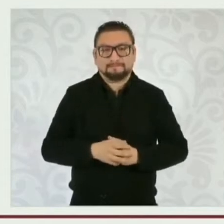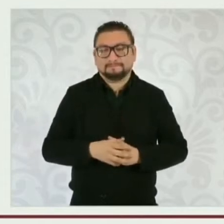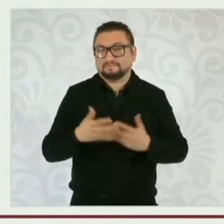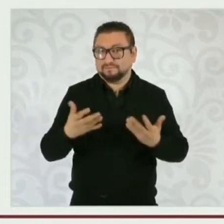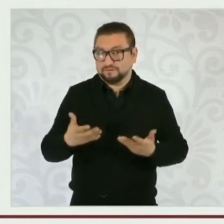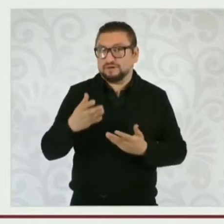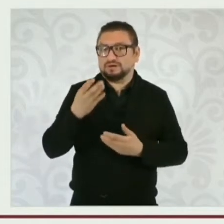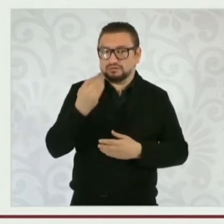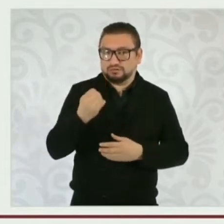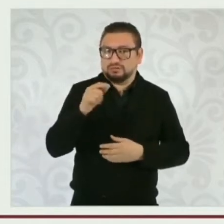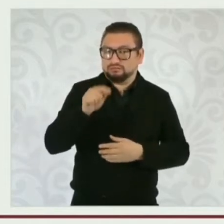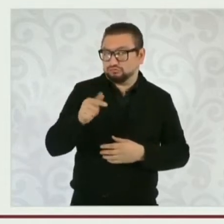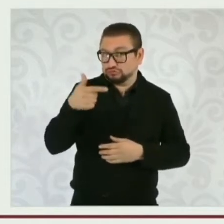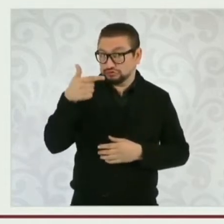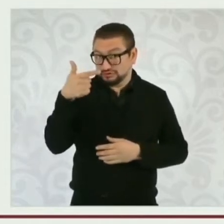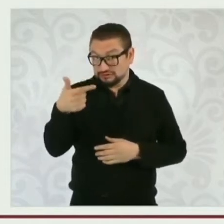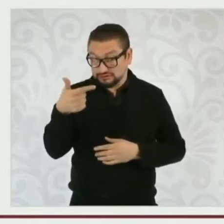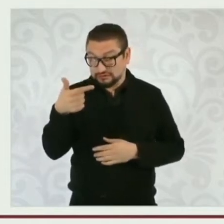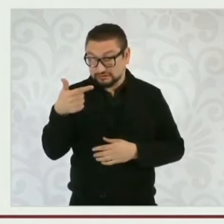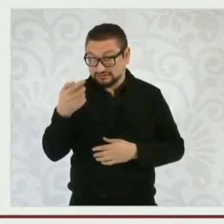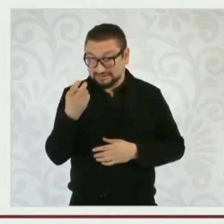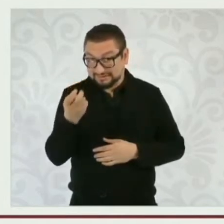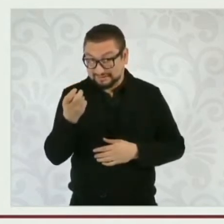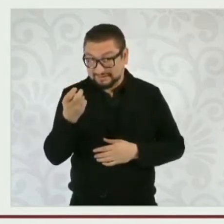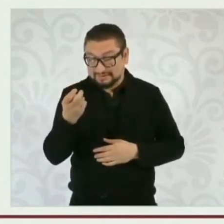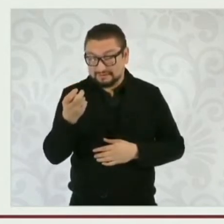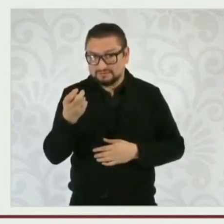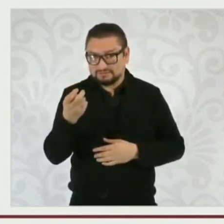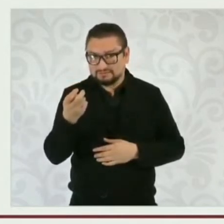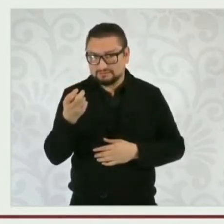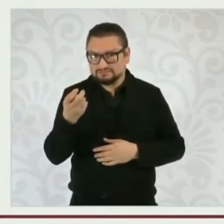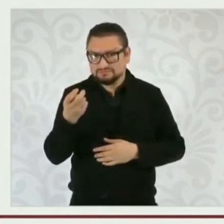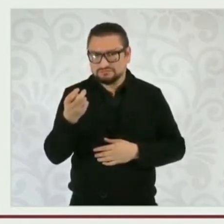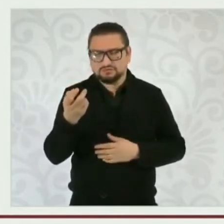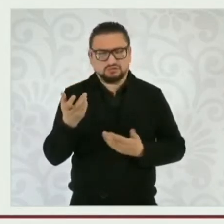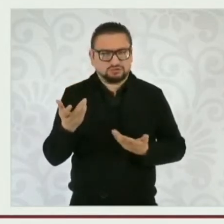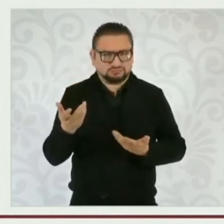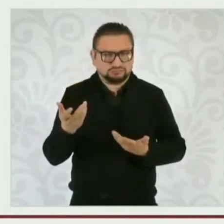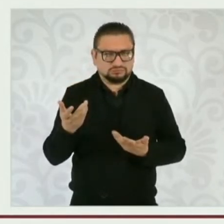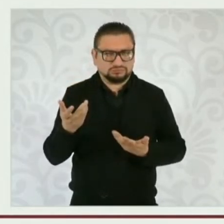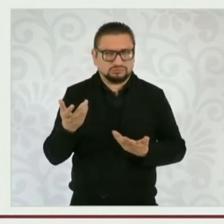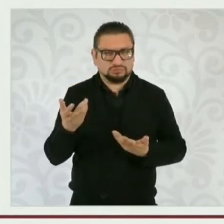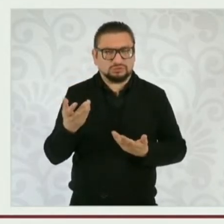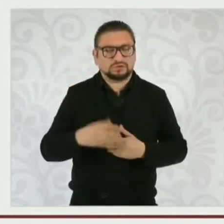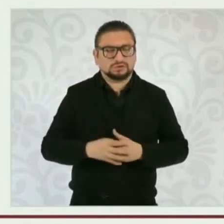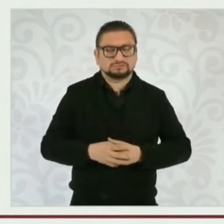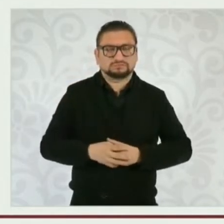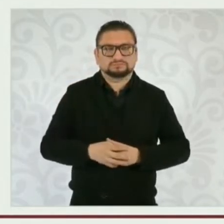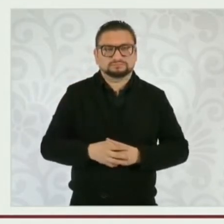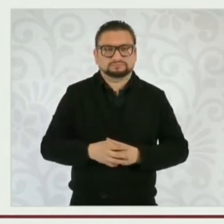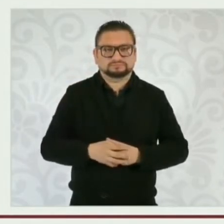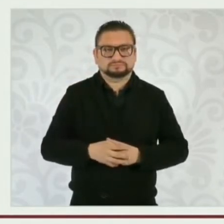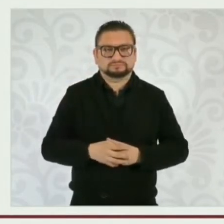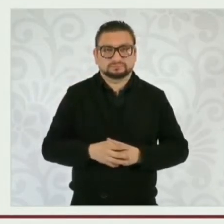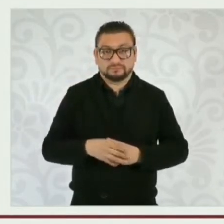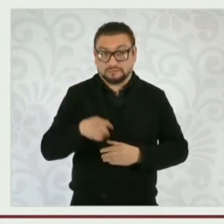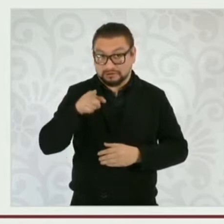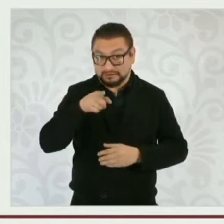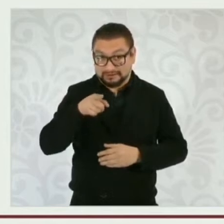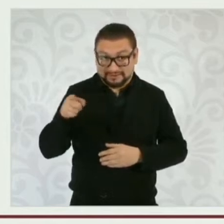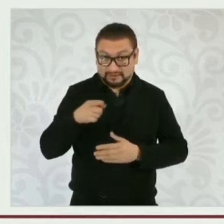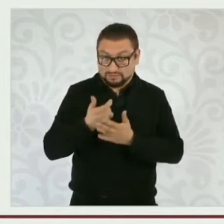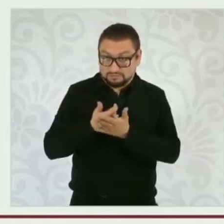este 9.7, en lugar de que se le cobren